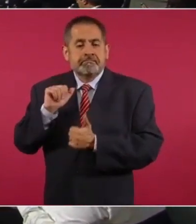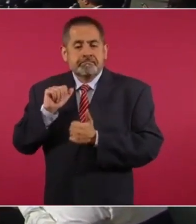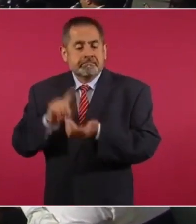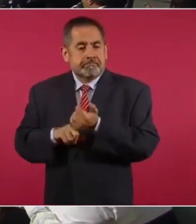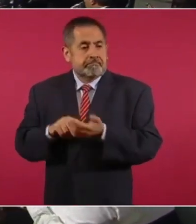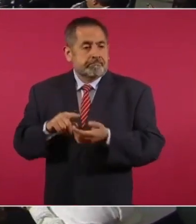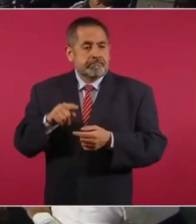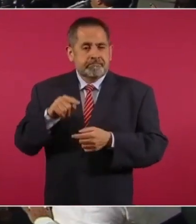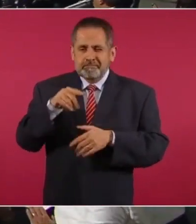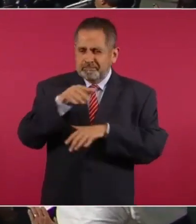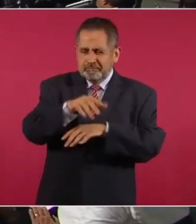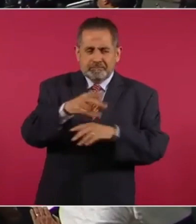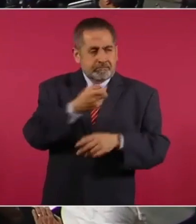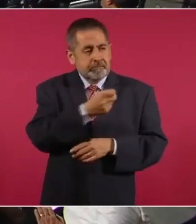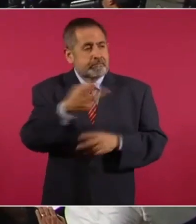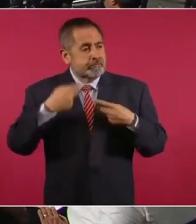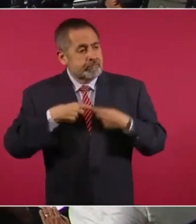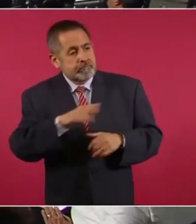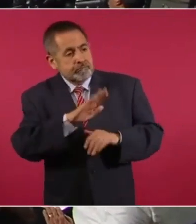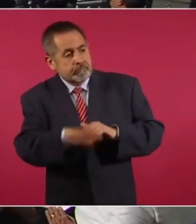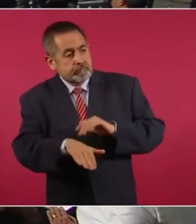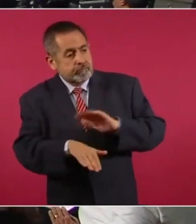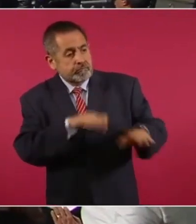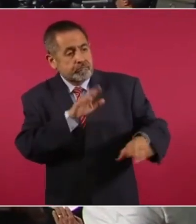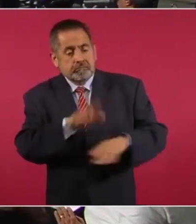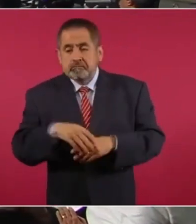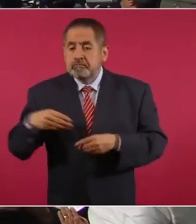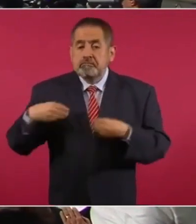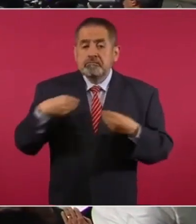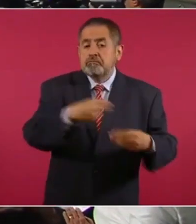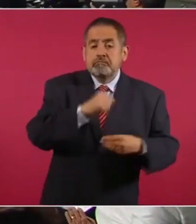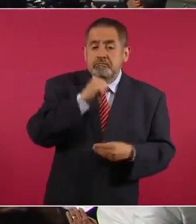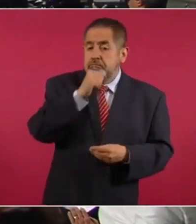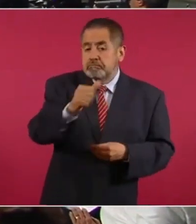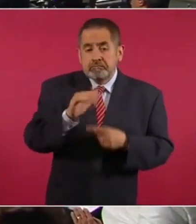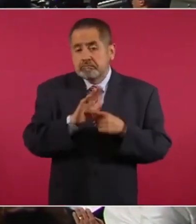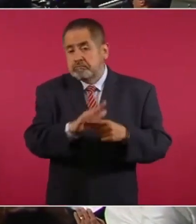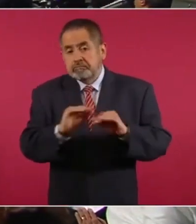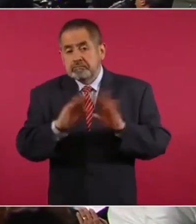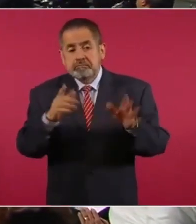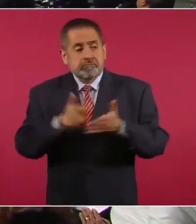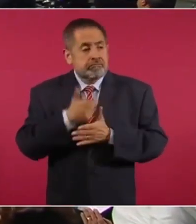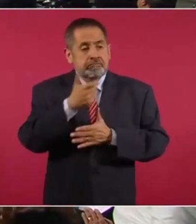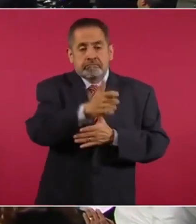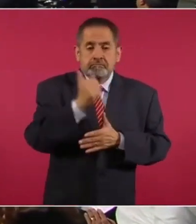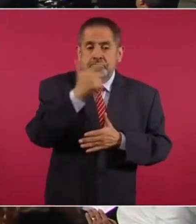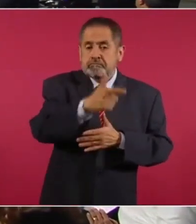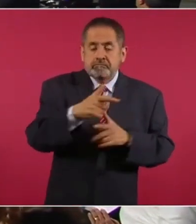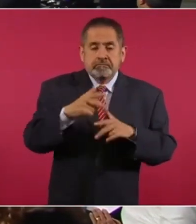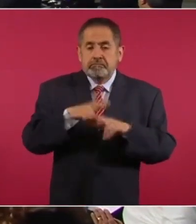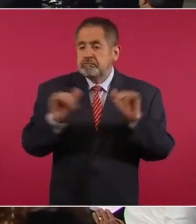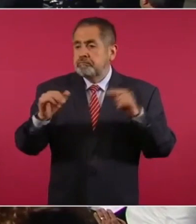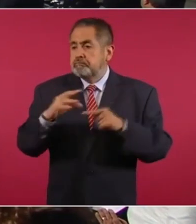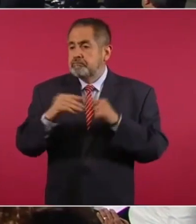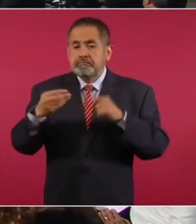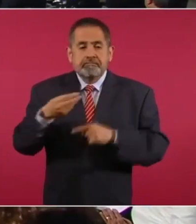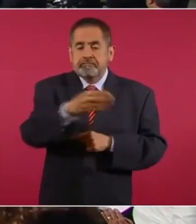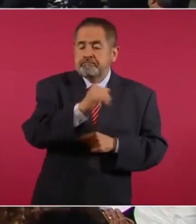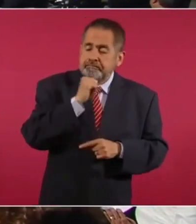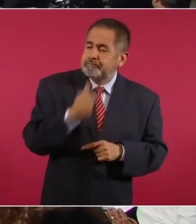sido nada claras, ya que ha habido decenas de trabajadores que han perdido la vida y no les han dado ningún peso a sus